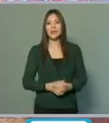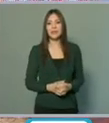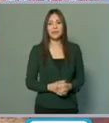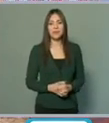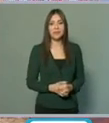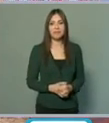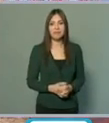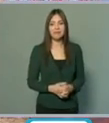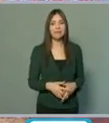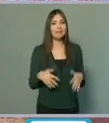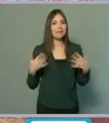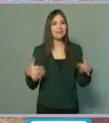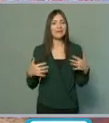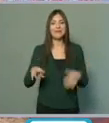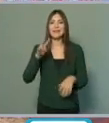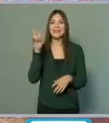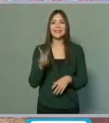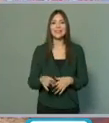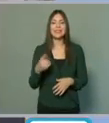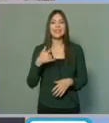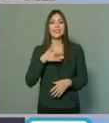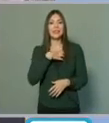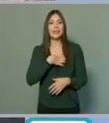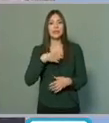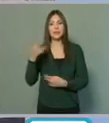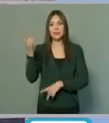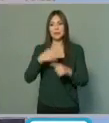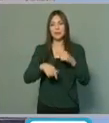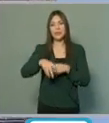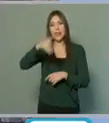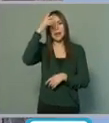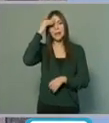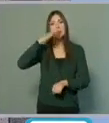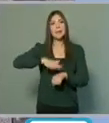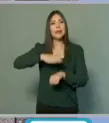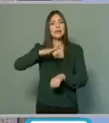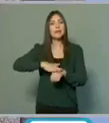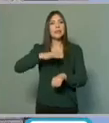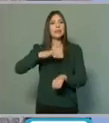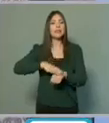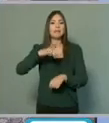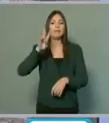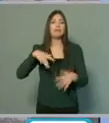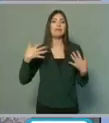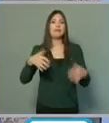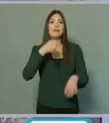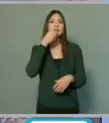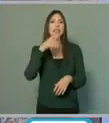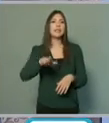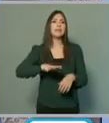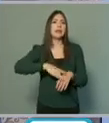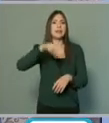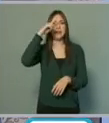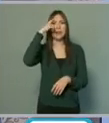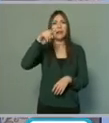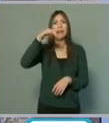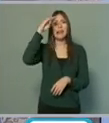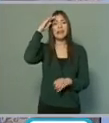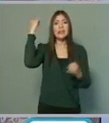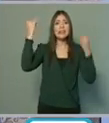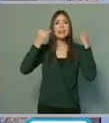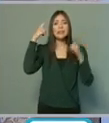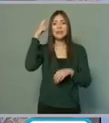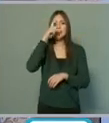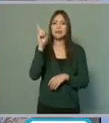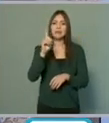de verdad, Gracias. Caterina, es un placer tenerte aquí. Vamos a ir aprendiendo mucho más. Esto Claro. está, de verdad, es increíble y es más fácil de lo que pensamos, de verdad. O